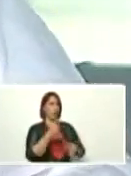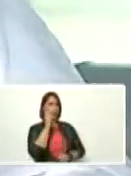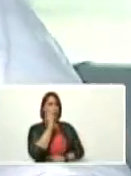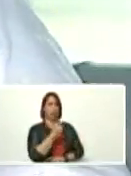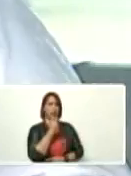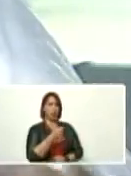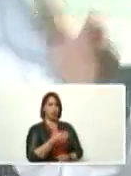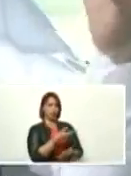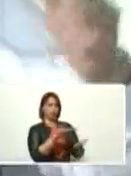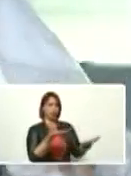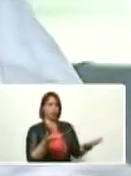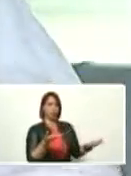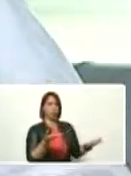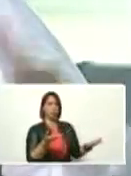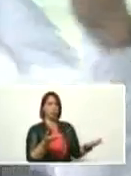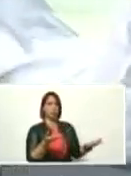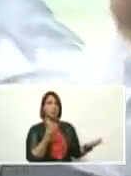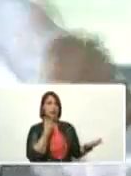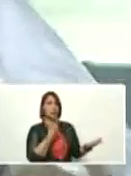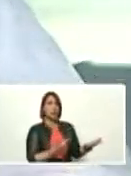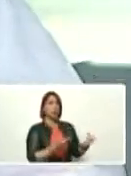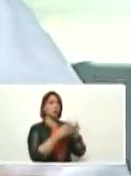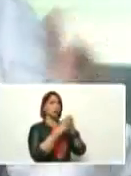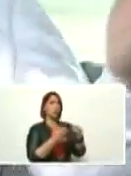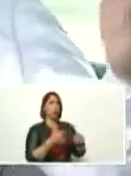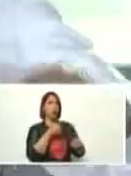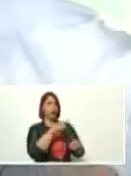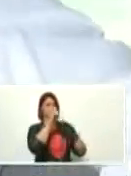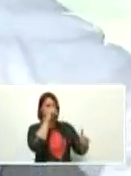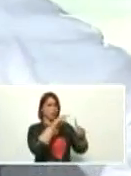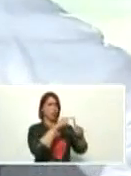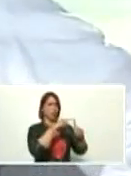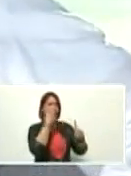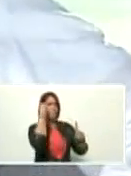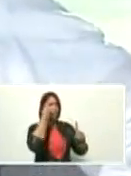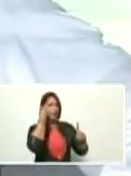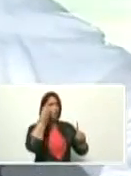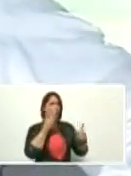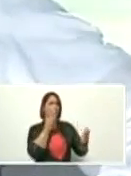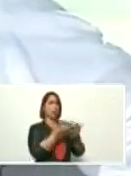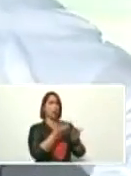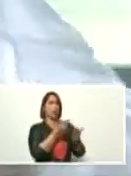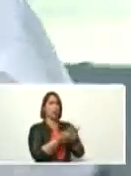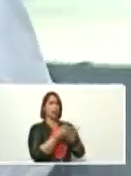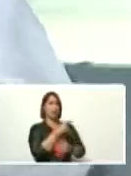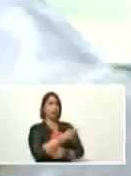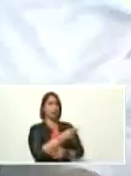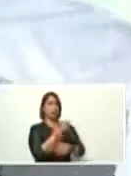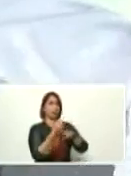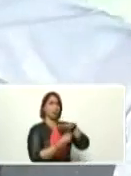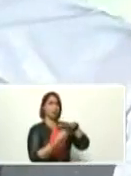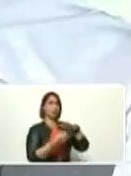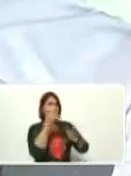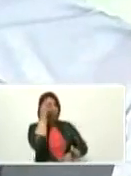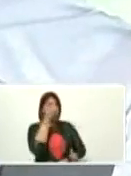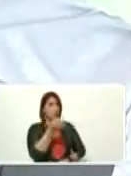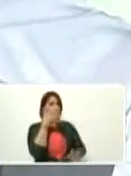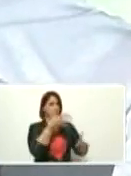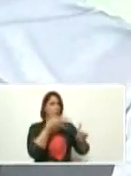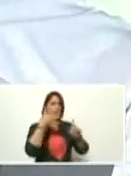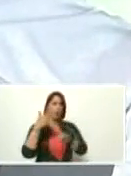que usted ha indicado, todos estos desafíos, estas propuestas, esa instancia, ese consejo